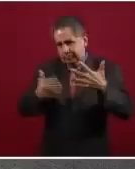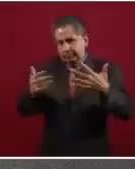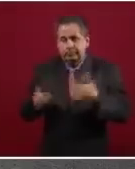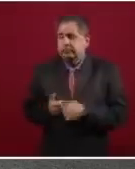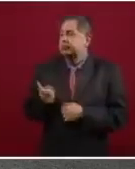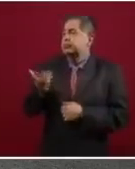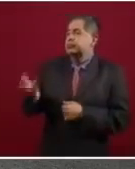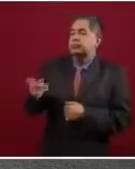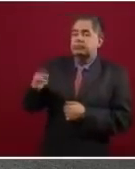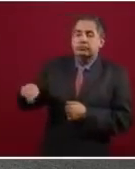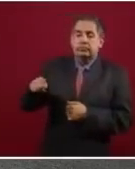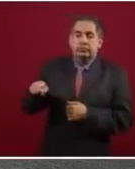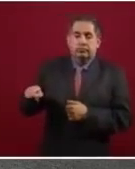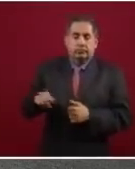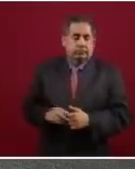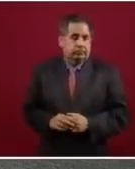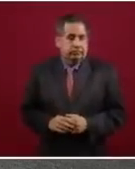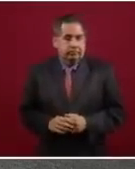pedirle